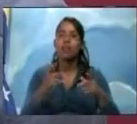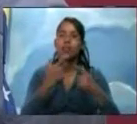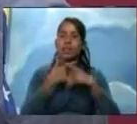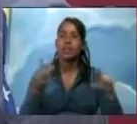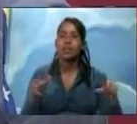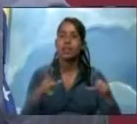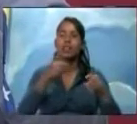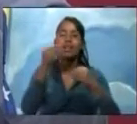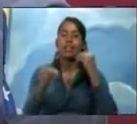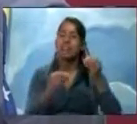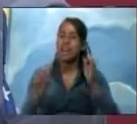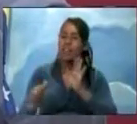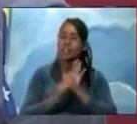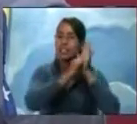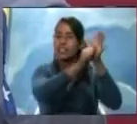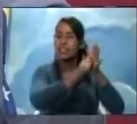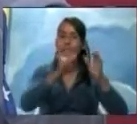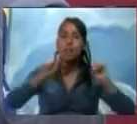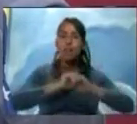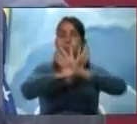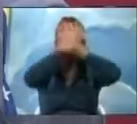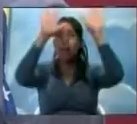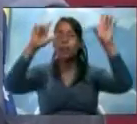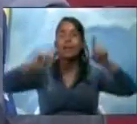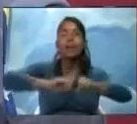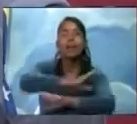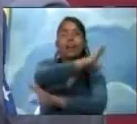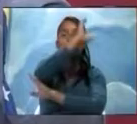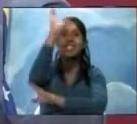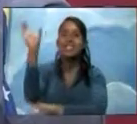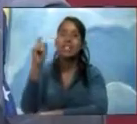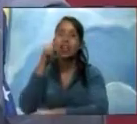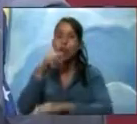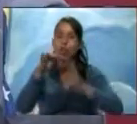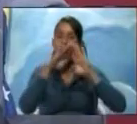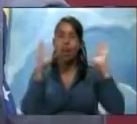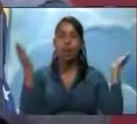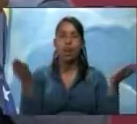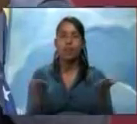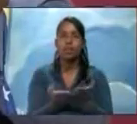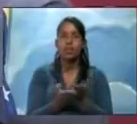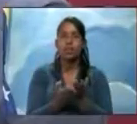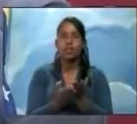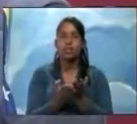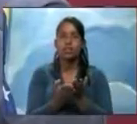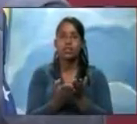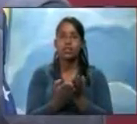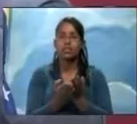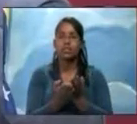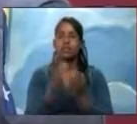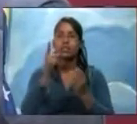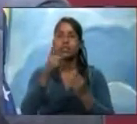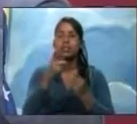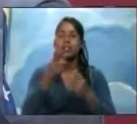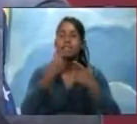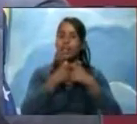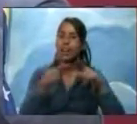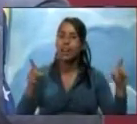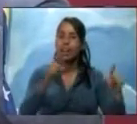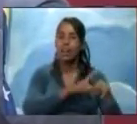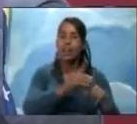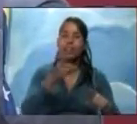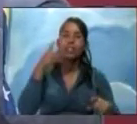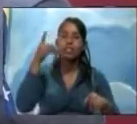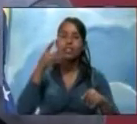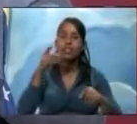hace señales y maravillas en el cielo y en la tierra. Y él ha librado a